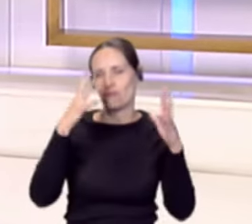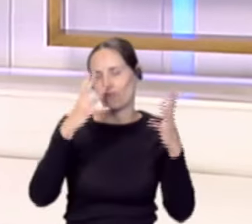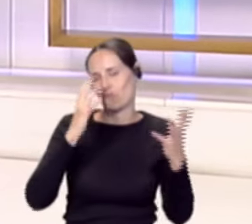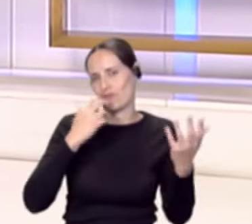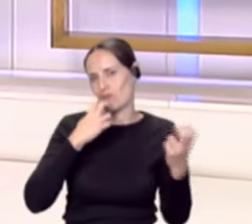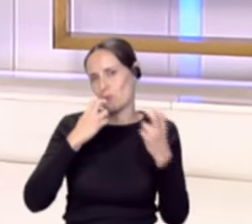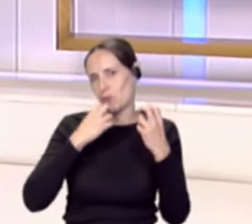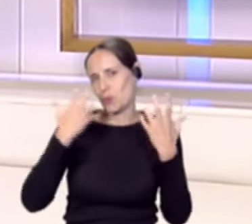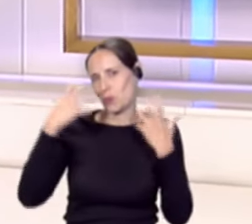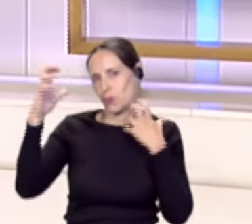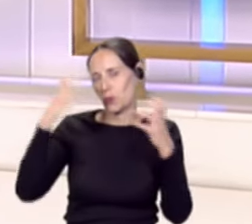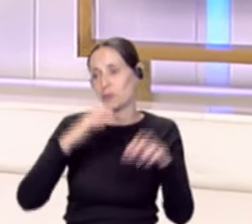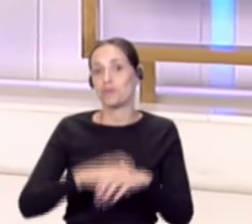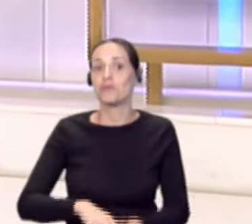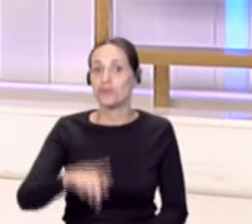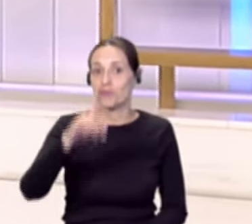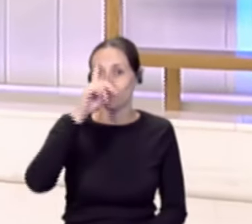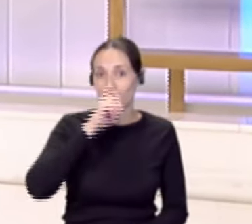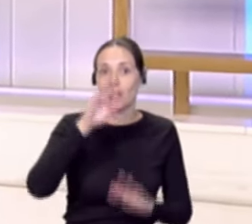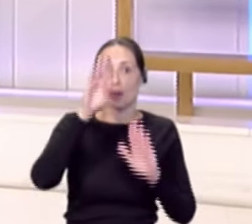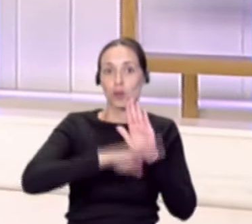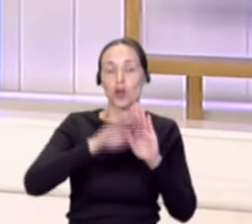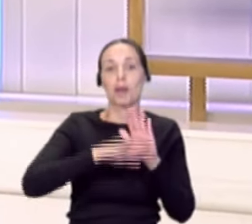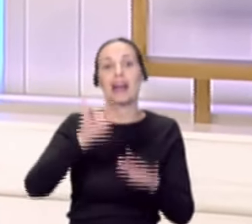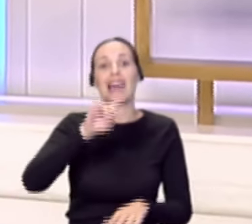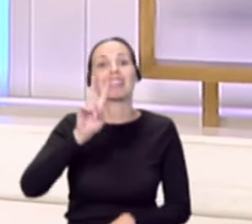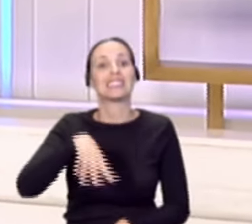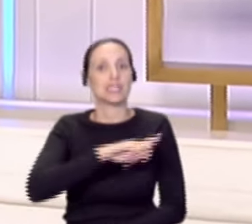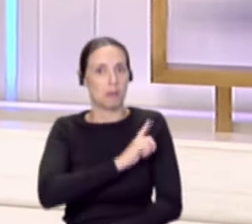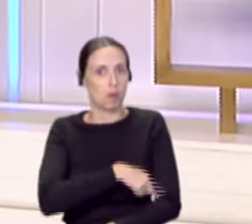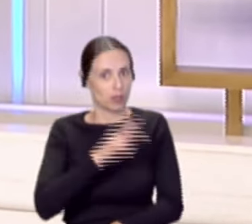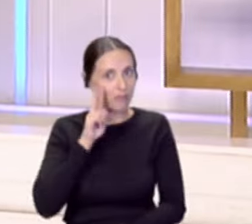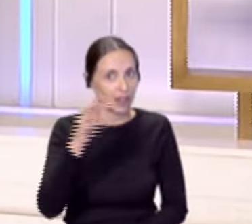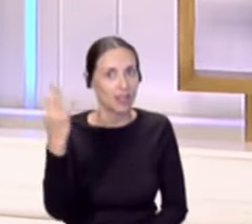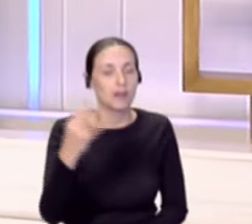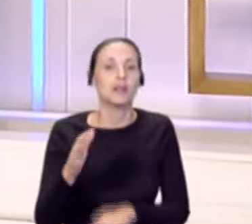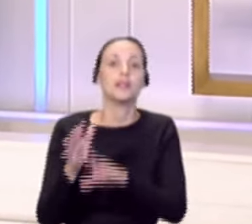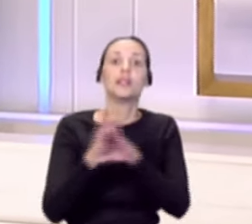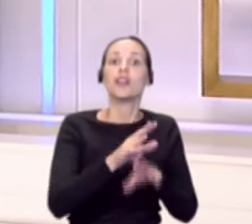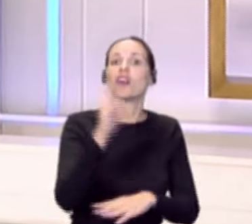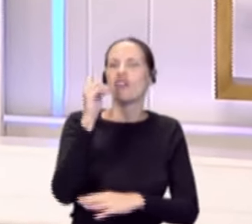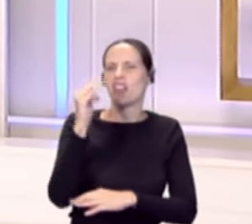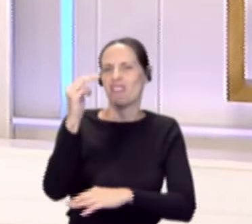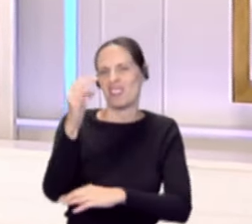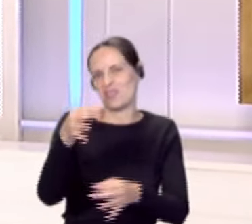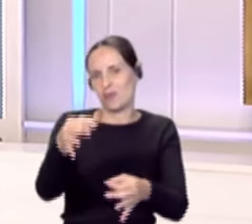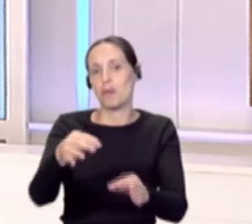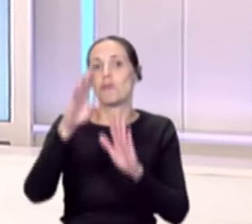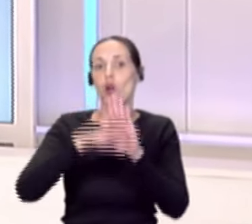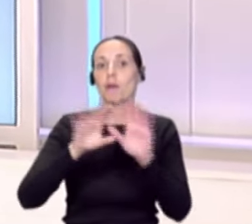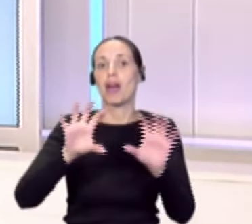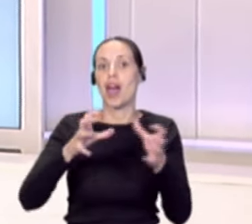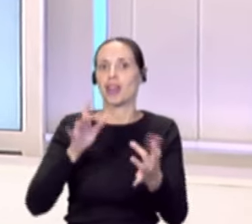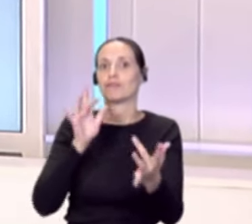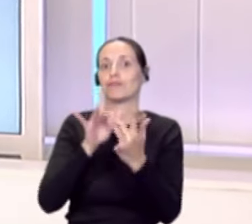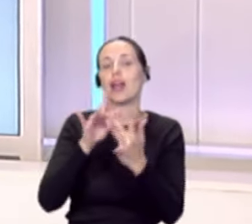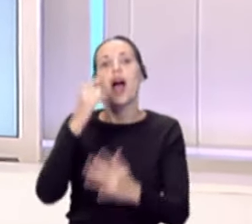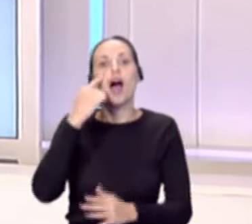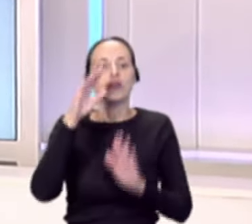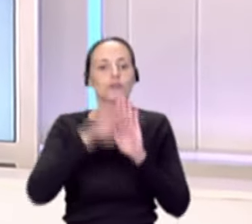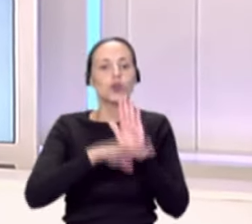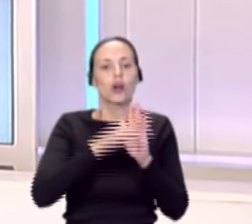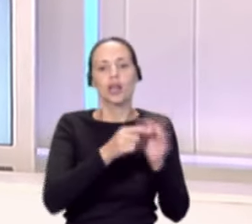Ya saben, no se pierdan esa nueva edición de Canarias Deporte. Y ahora, como cada viernes, nos vamos a acercar a la radio para conocer la agenda de nuestros compañeros del Todo Goles